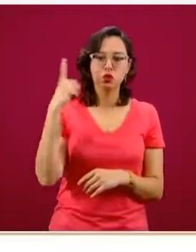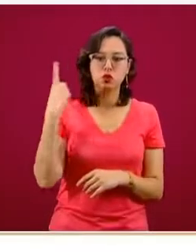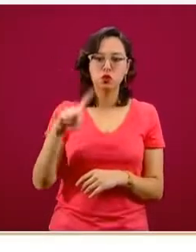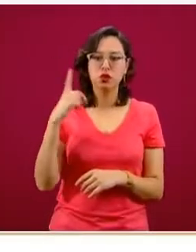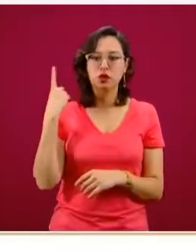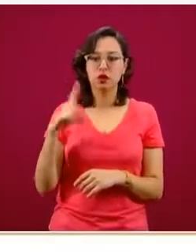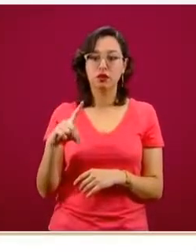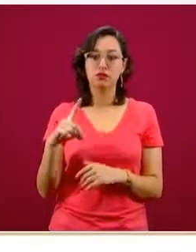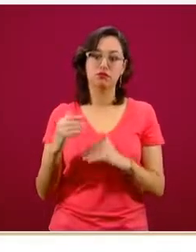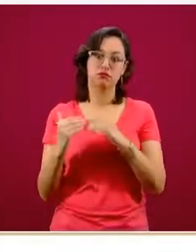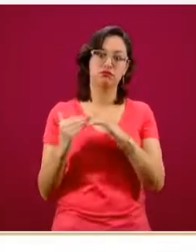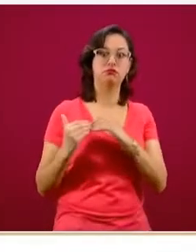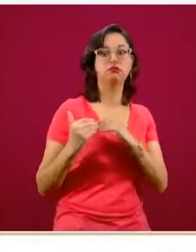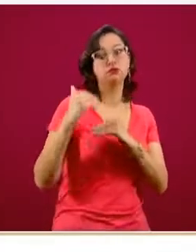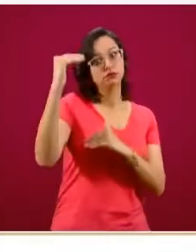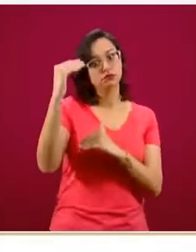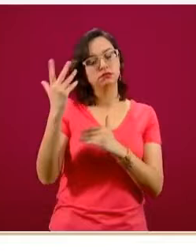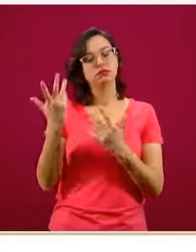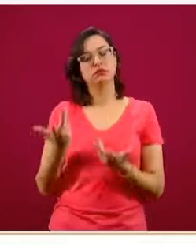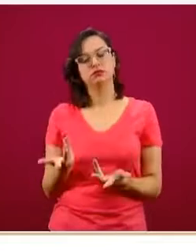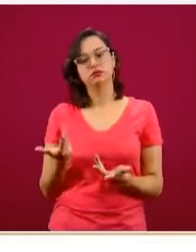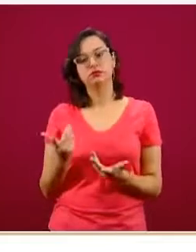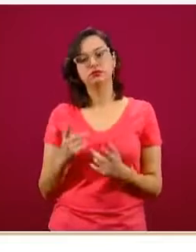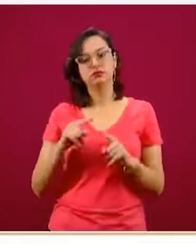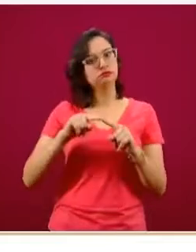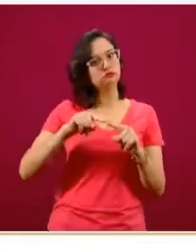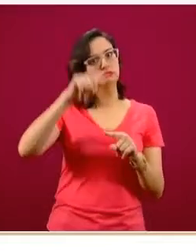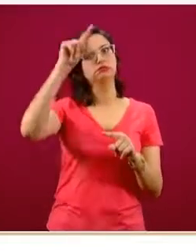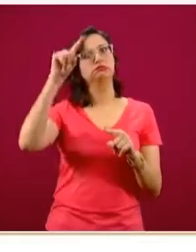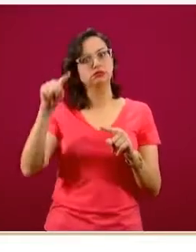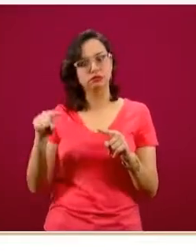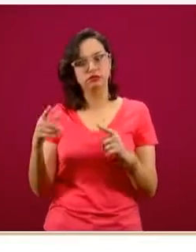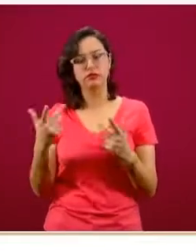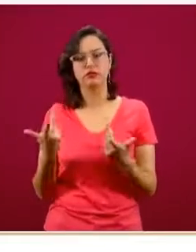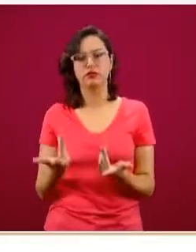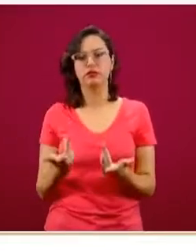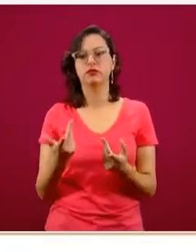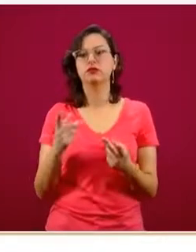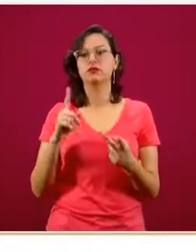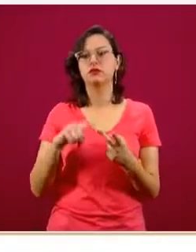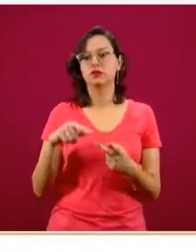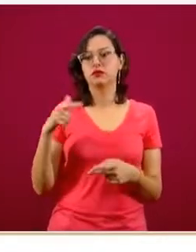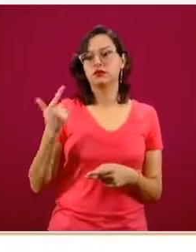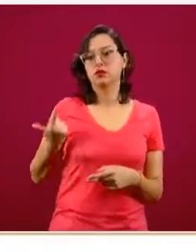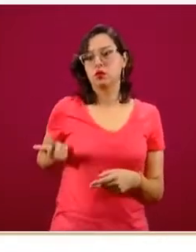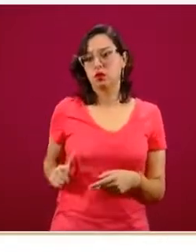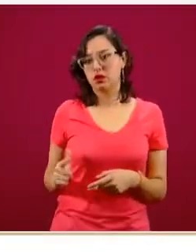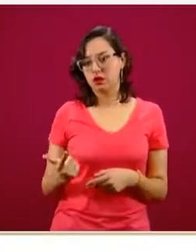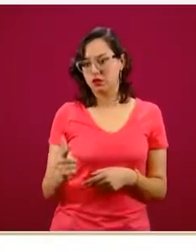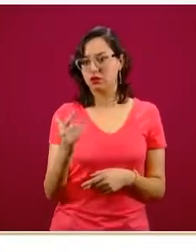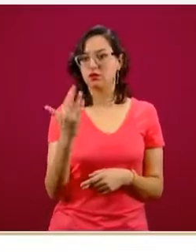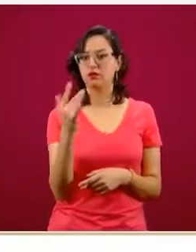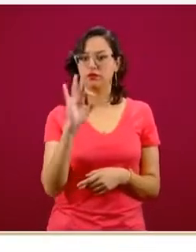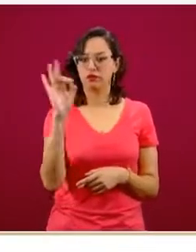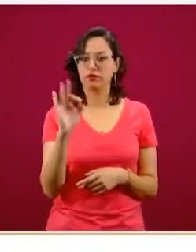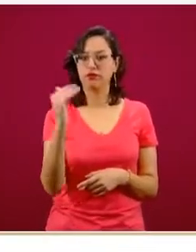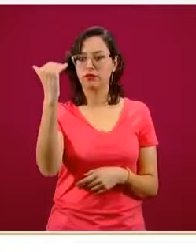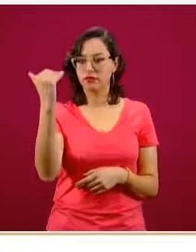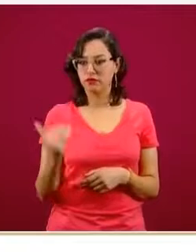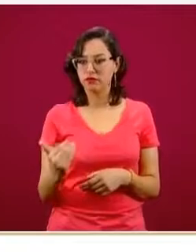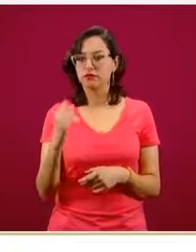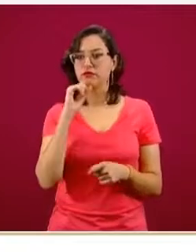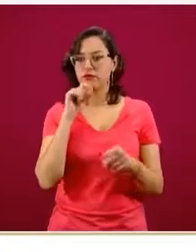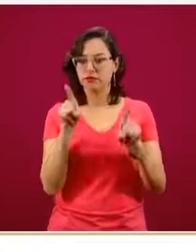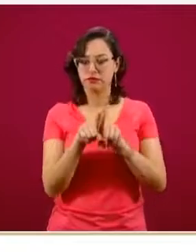arriba del 50% y también con un pico importante, Guanajuato por debajo del 50%, al igual